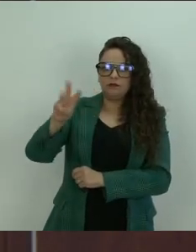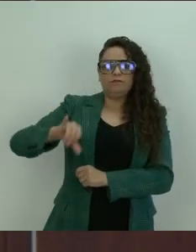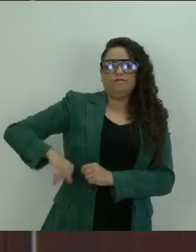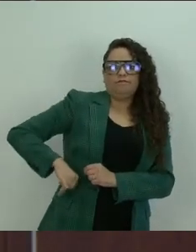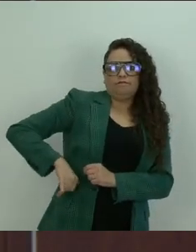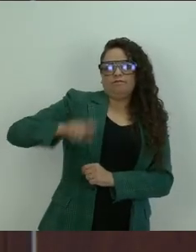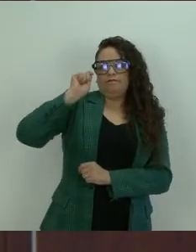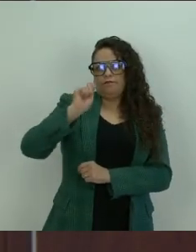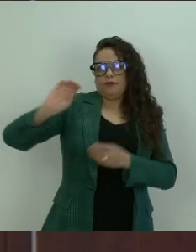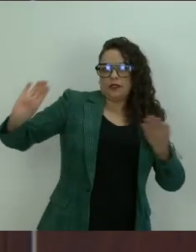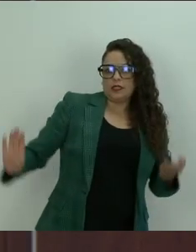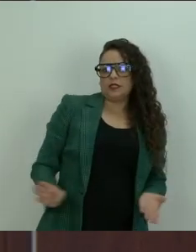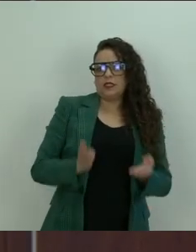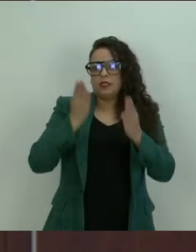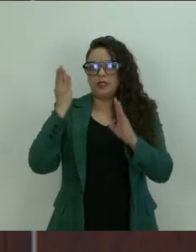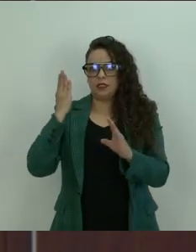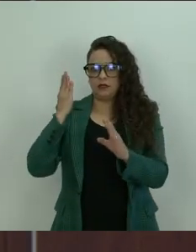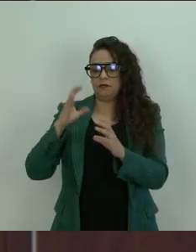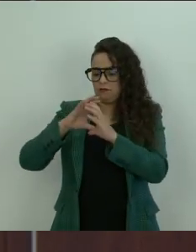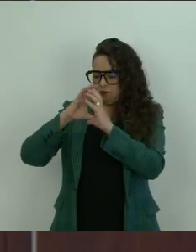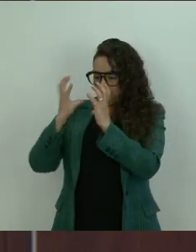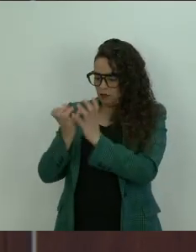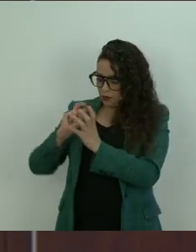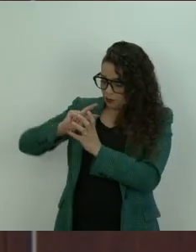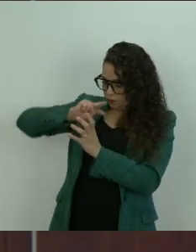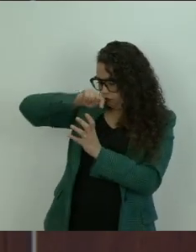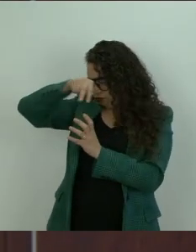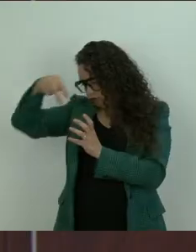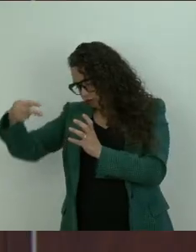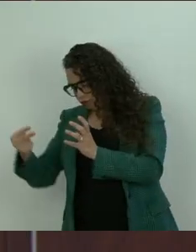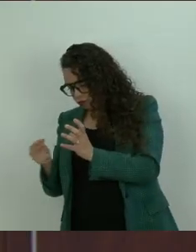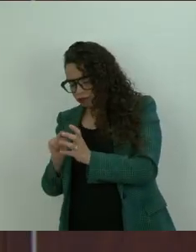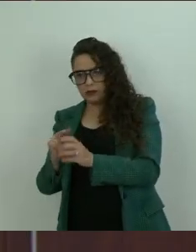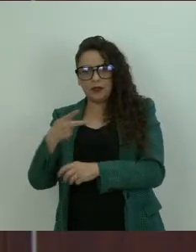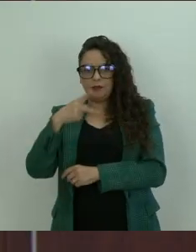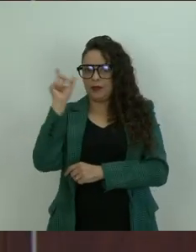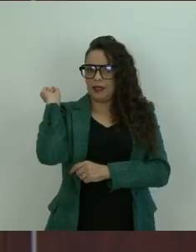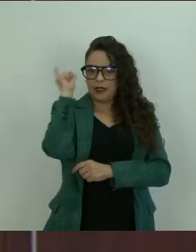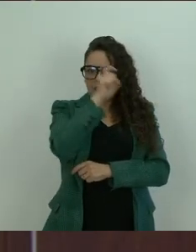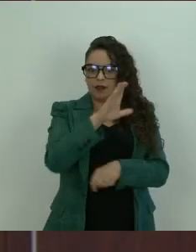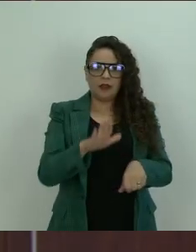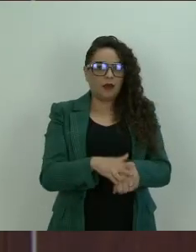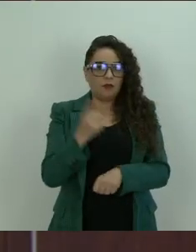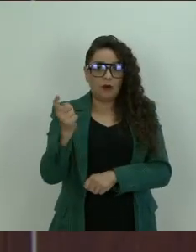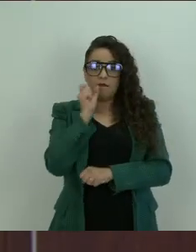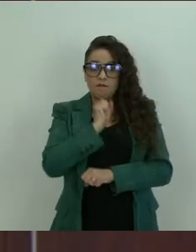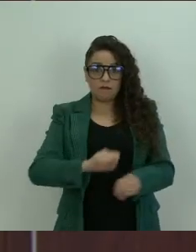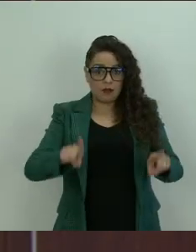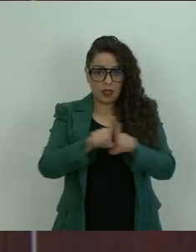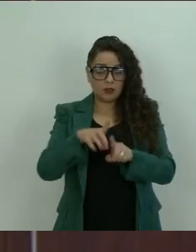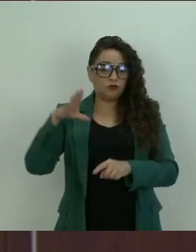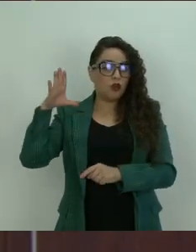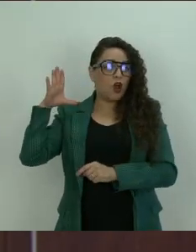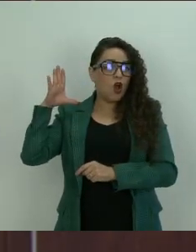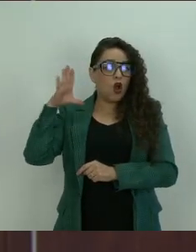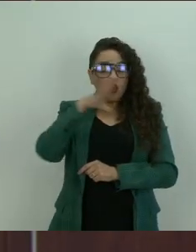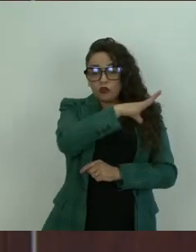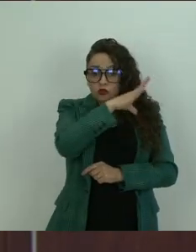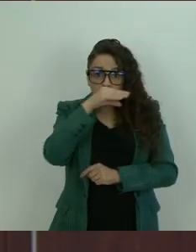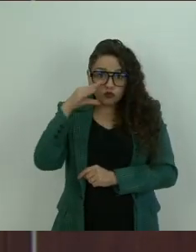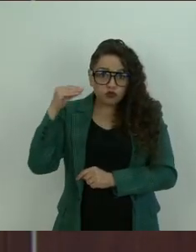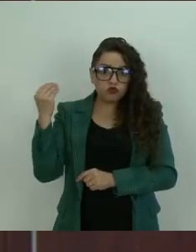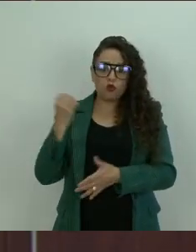mundo, lo que se vuelve muy complejo porque no son lo mismo poblaciones indígenas de África, de América Latina, de